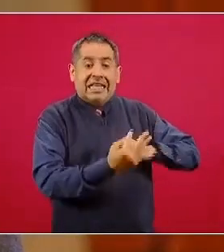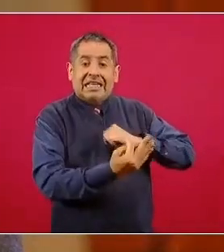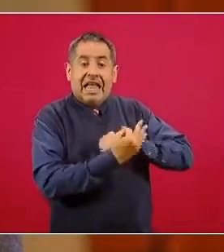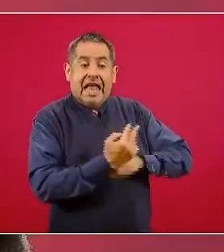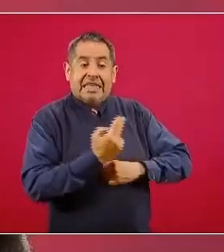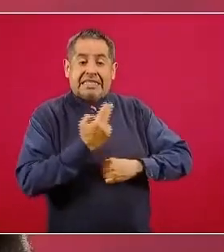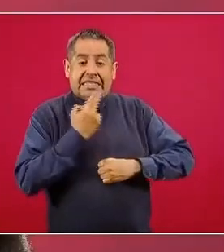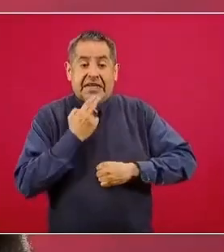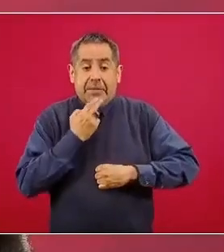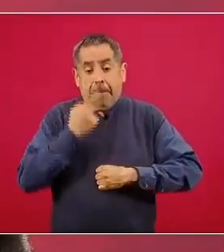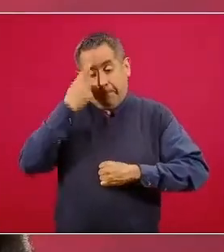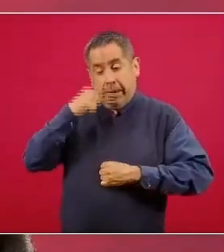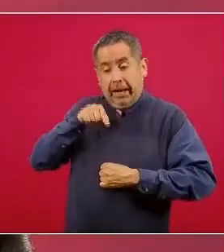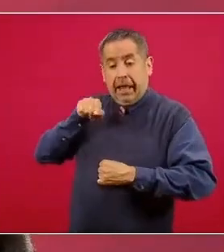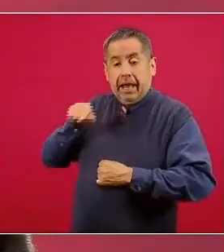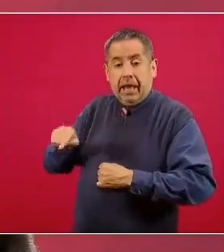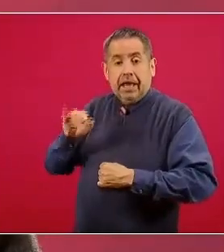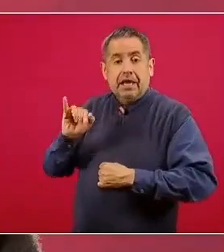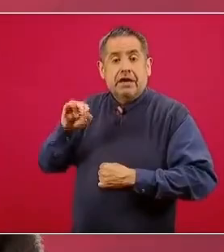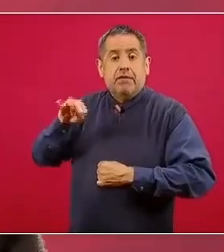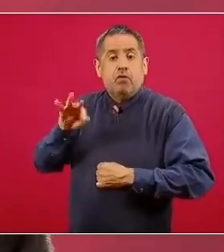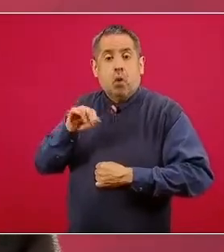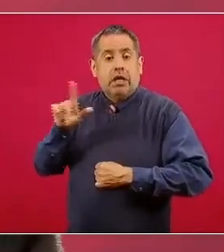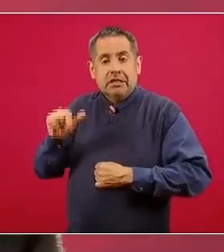que mantenerlas